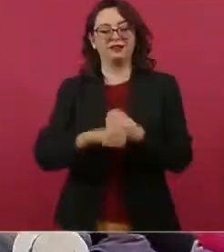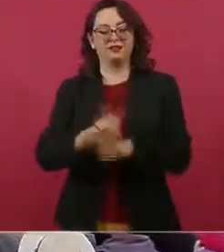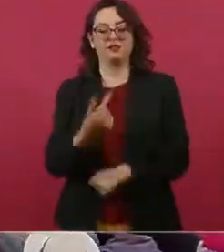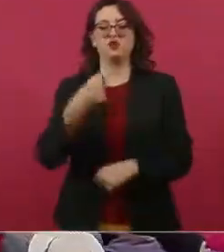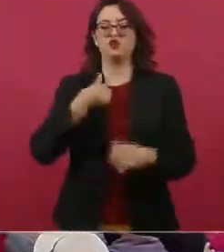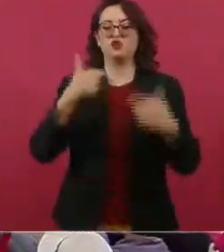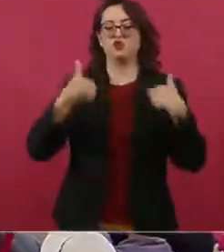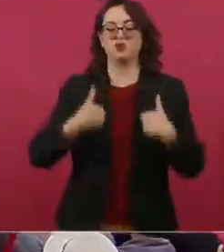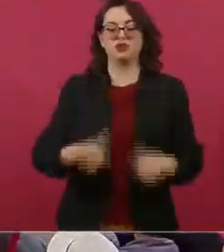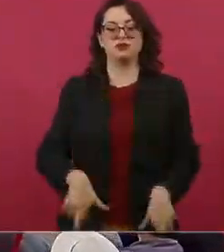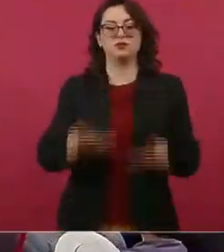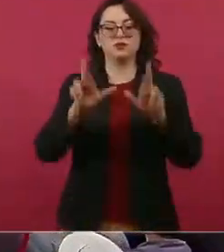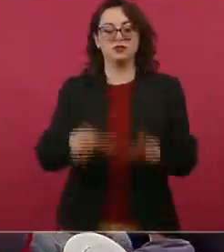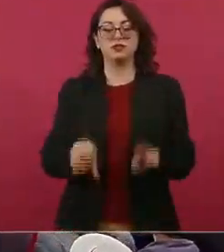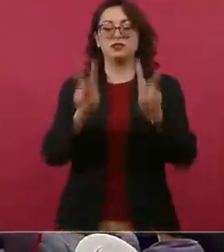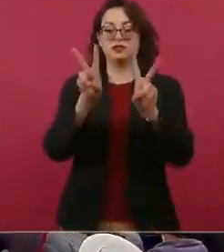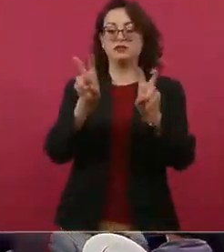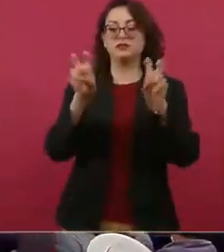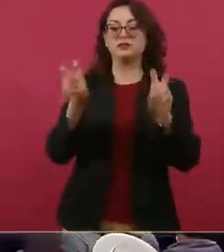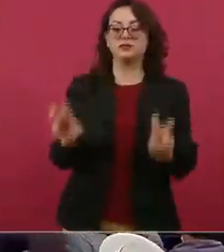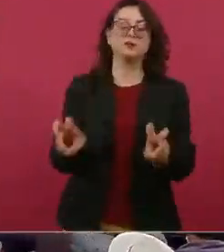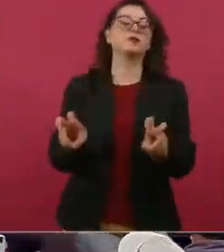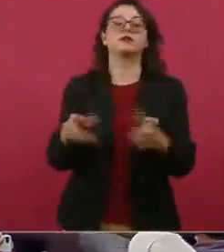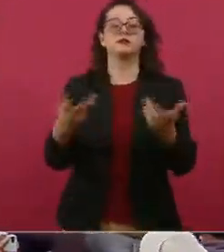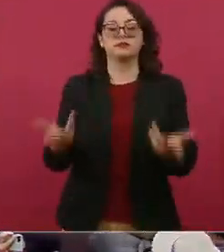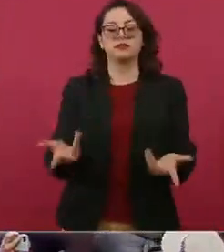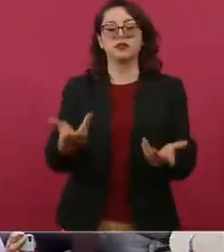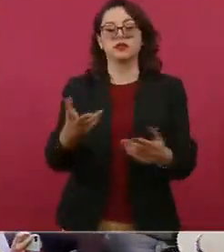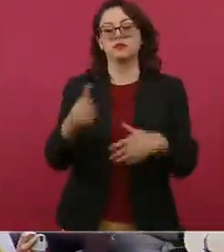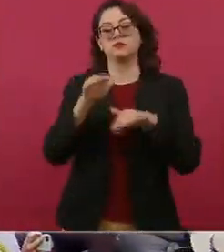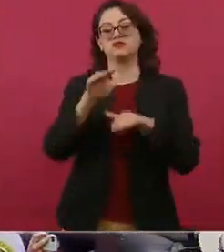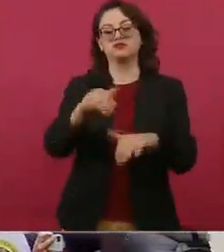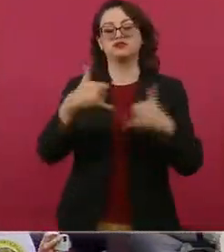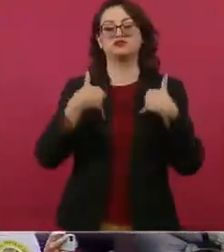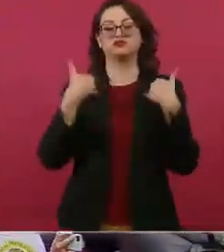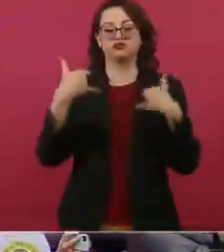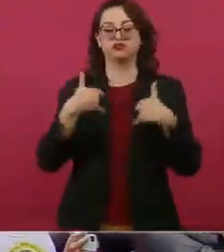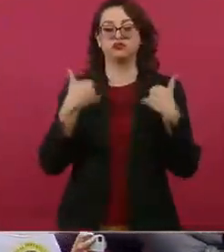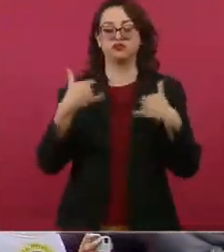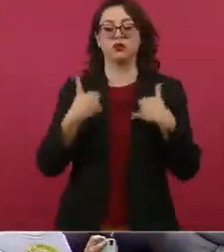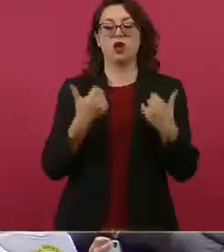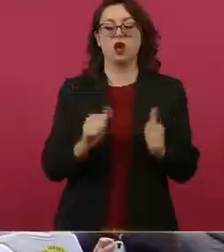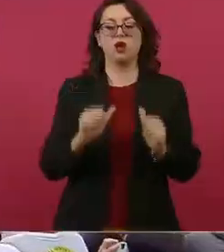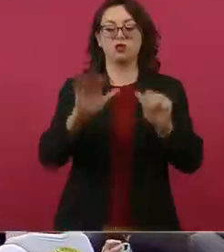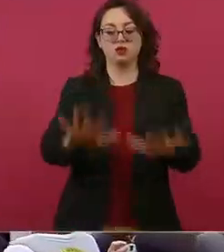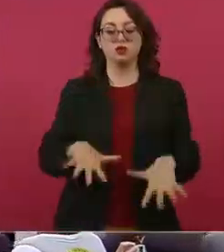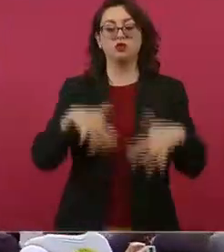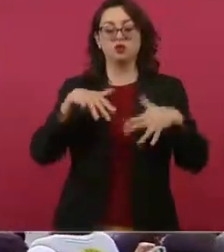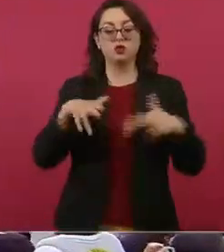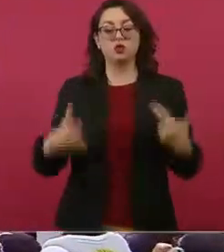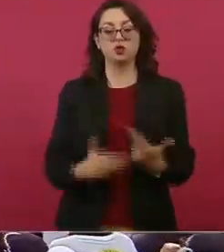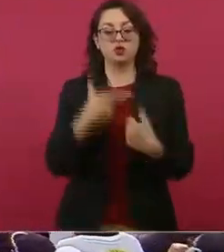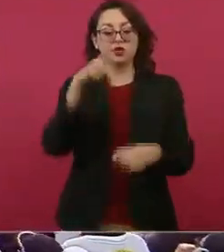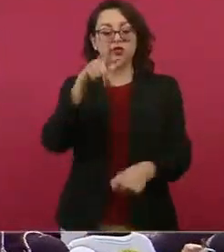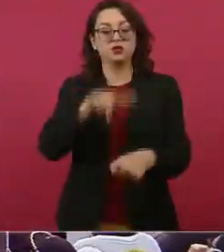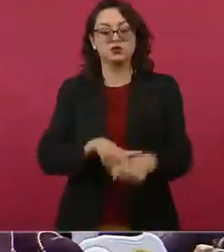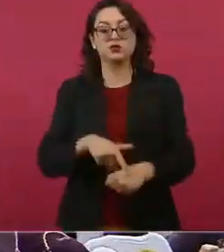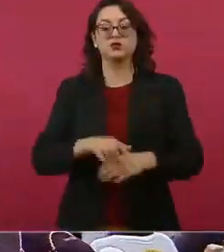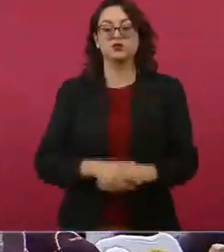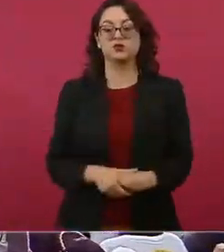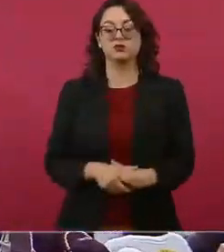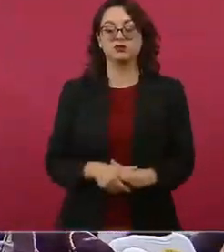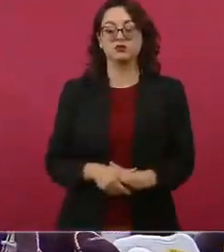Asamblea Constitutiva en el Auditorio Nacional. Hoy, 12 años después, con la